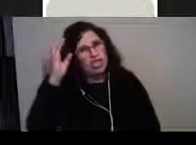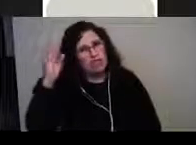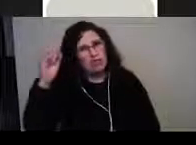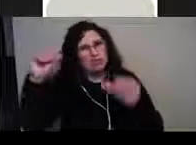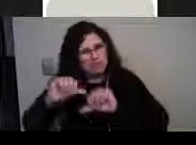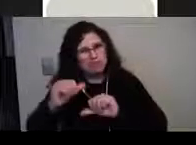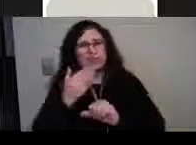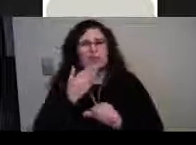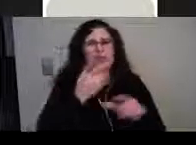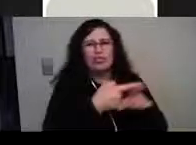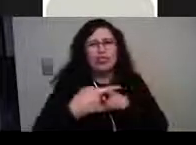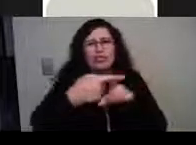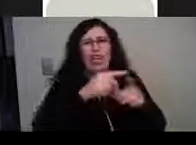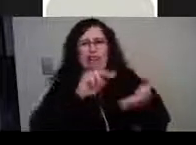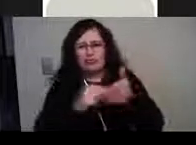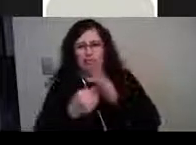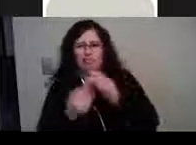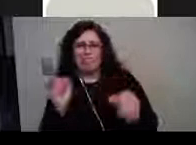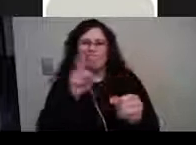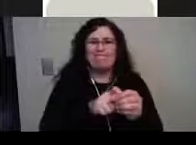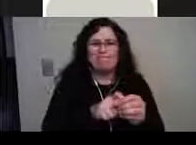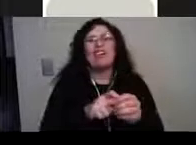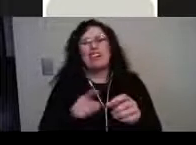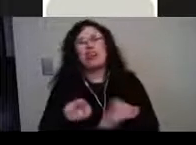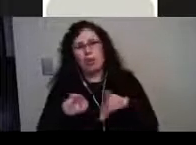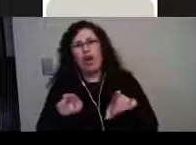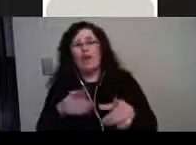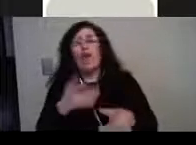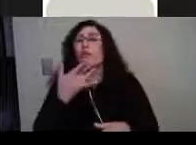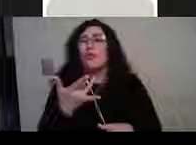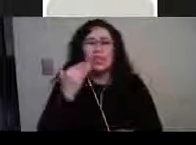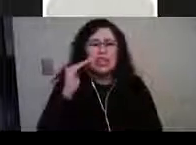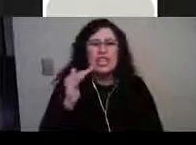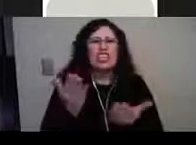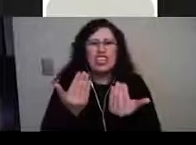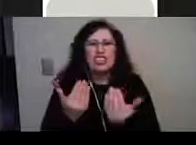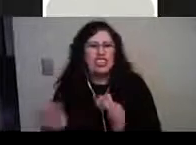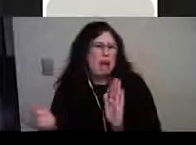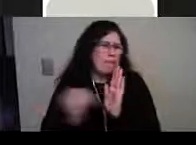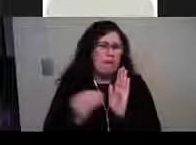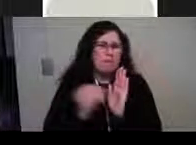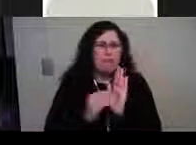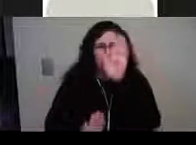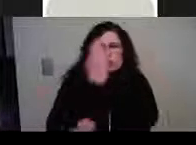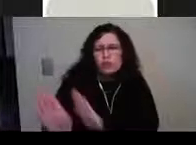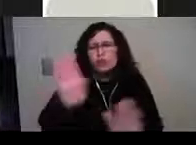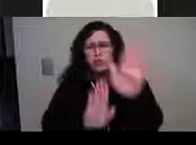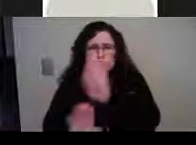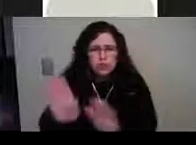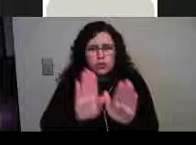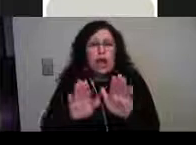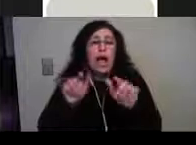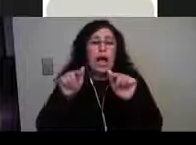por ende son generalmente aquellos niños que requieren de un cuidado permanente, ¿ya? Y que muchas